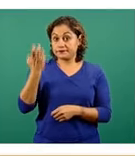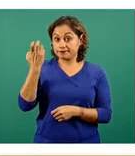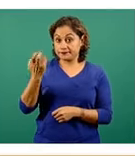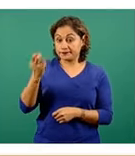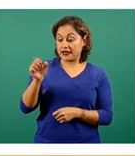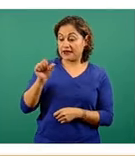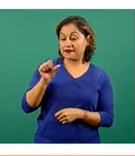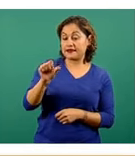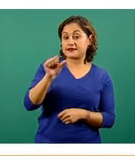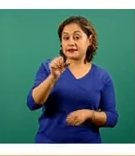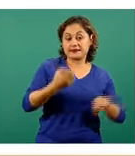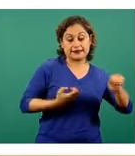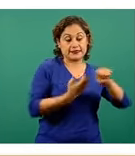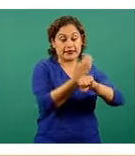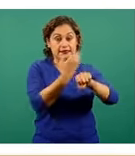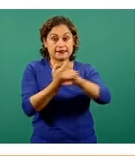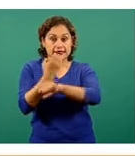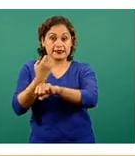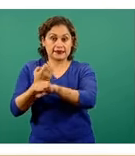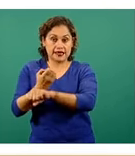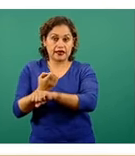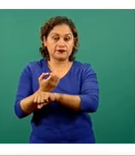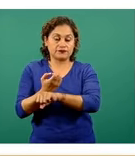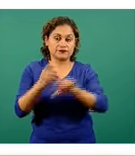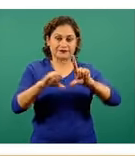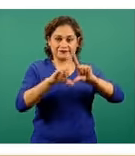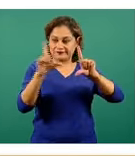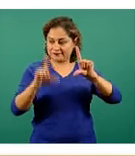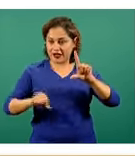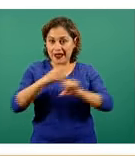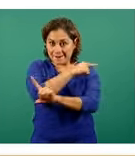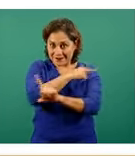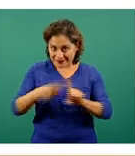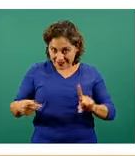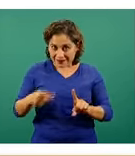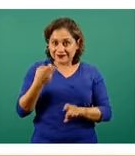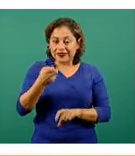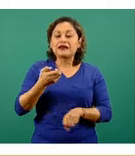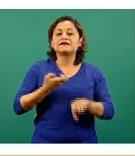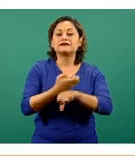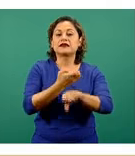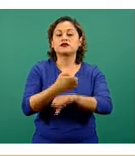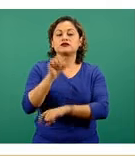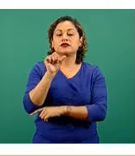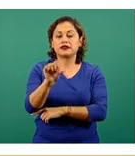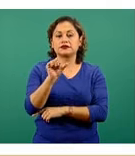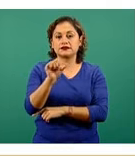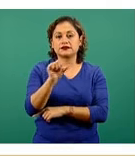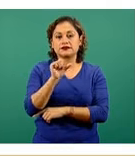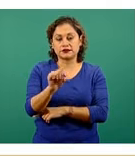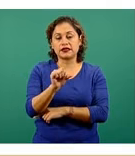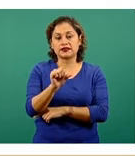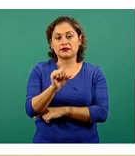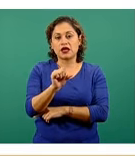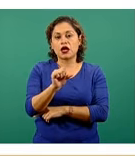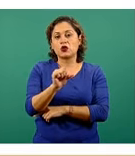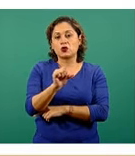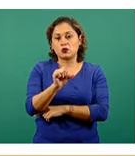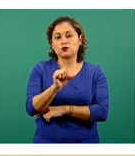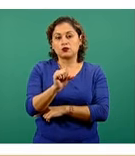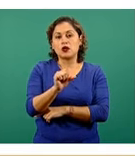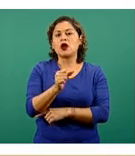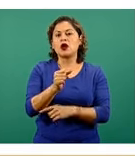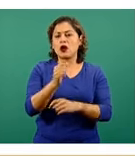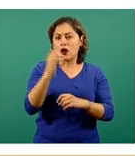16 entidades federativas, la mitad de todas las entidades en México, pues tienen más de la mitad de sus camas